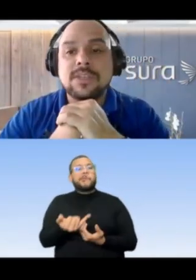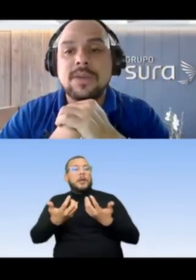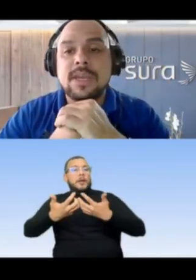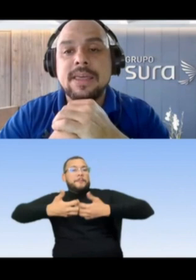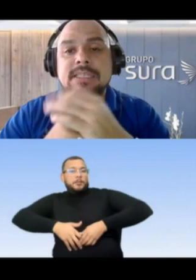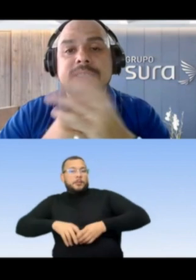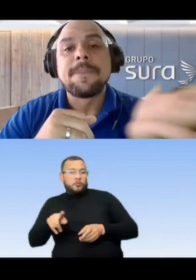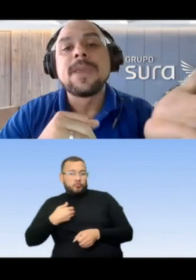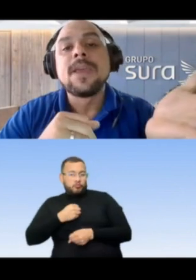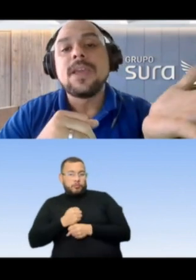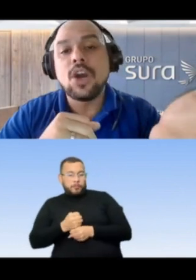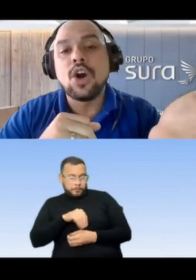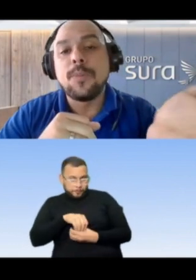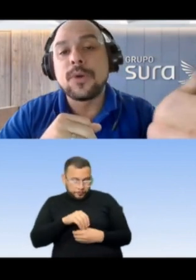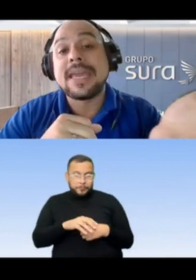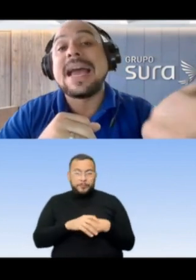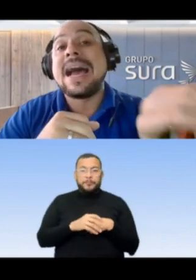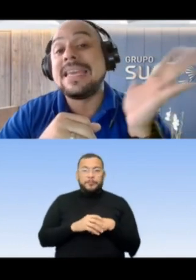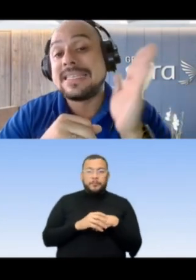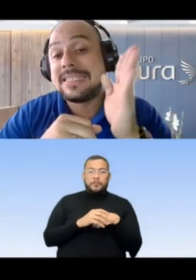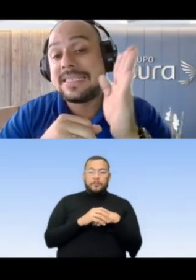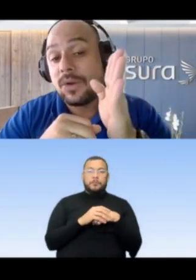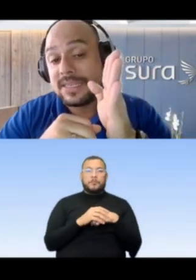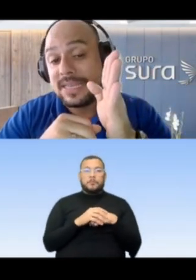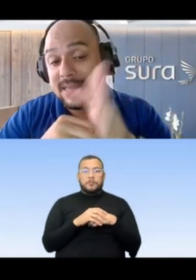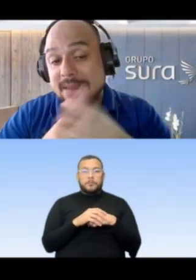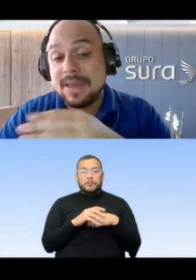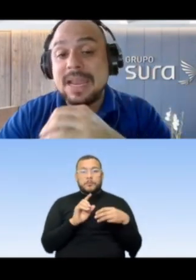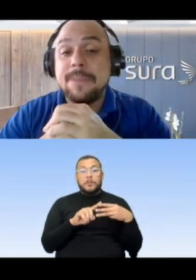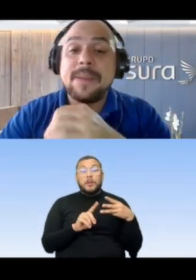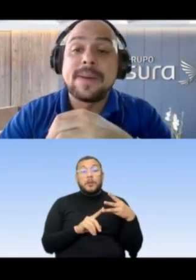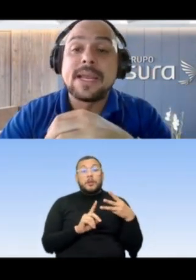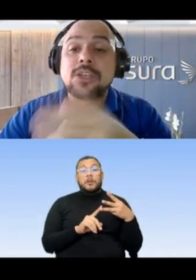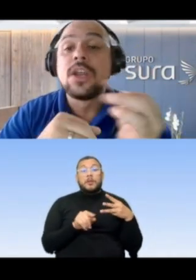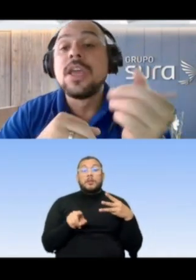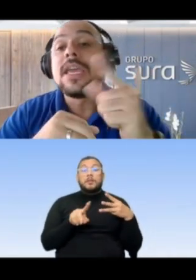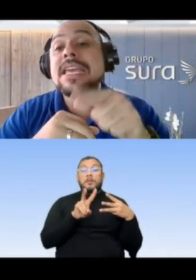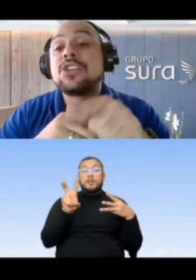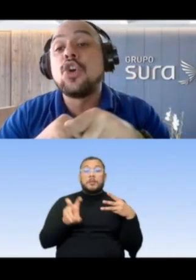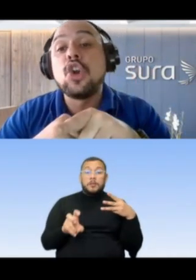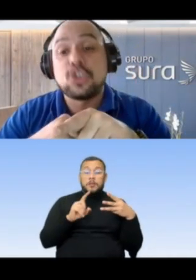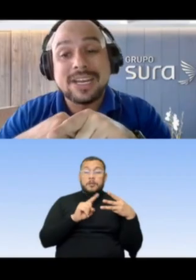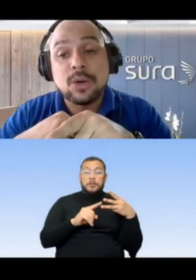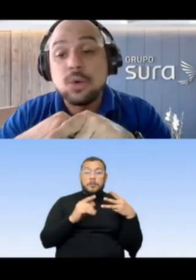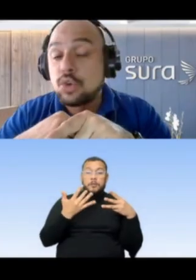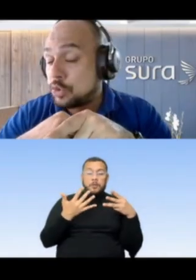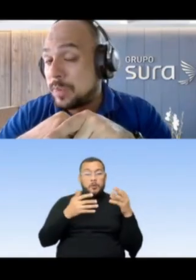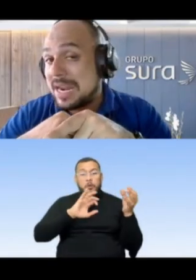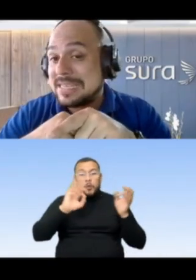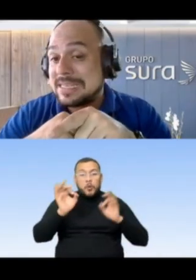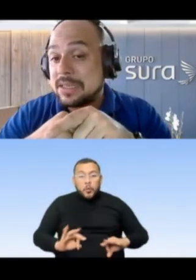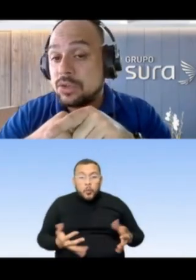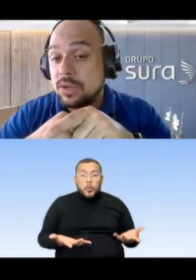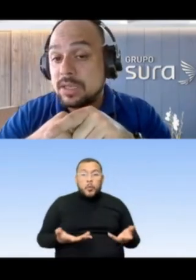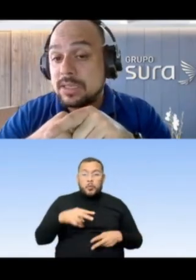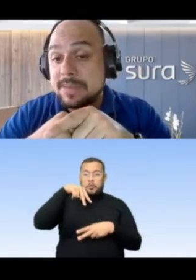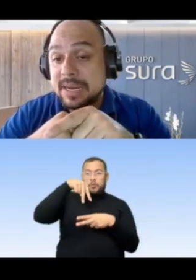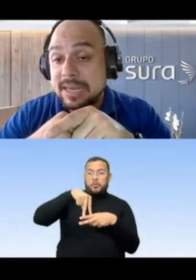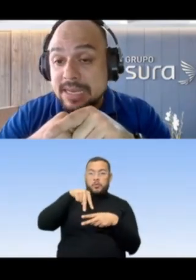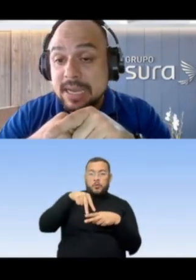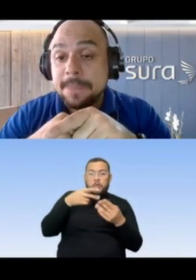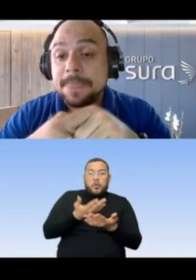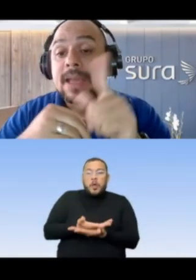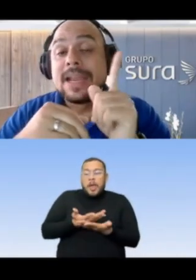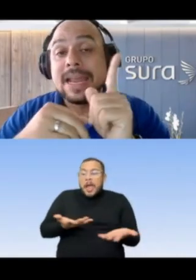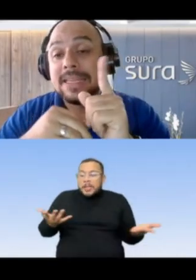está trabajando ese brigadista. Y ojo, porque ahí existe lo que es el tema de la preparación y son los recursos para las atenciones